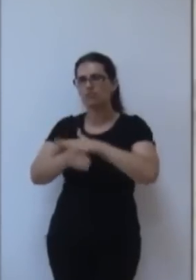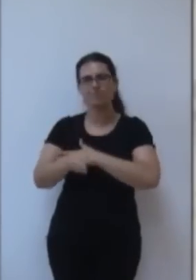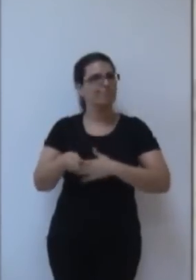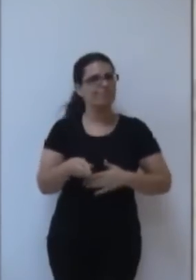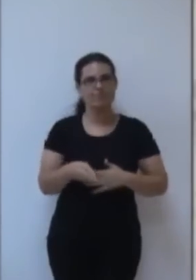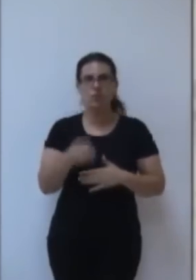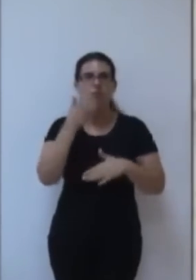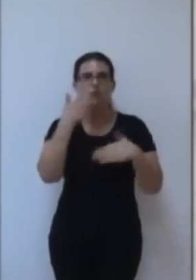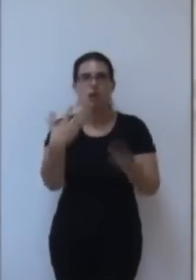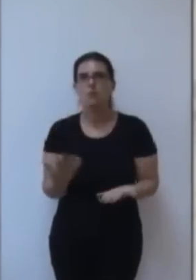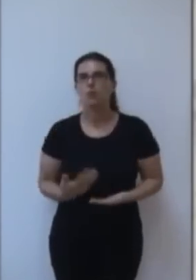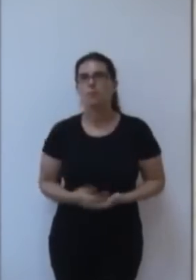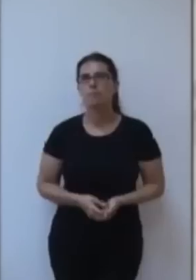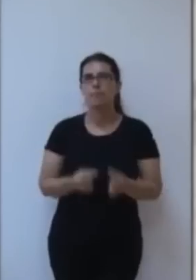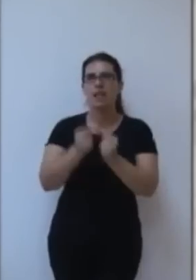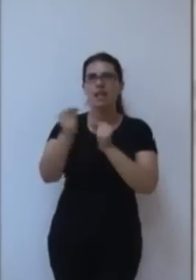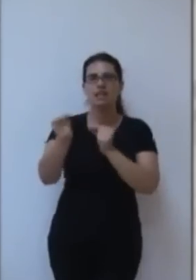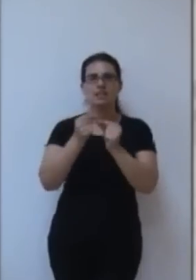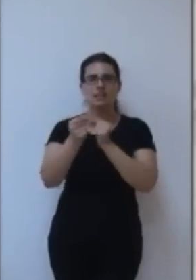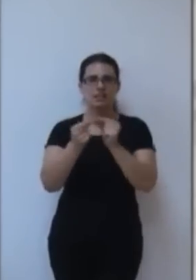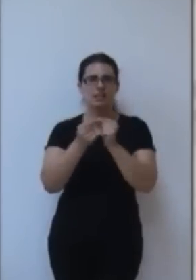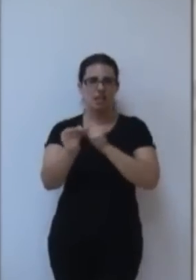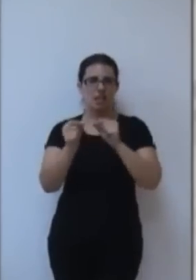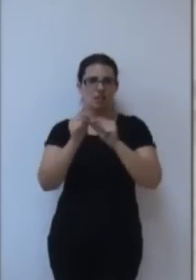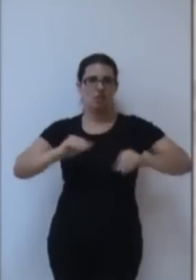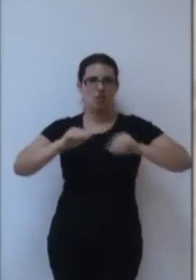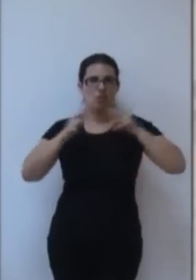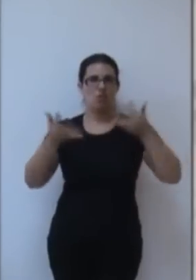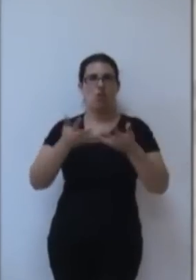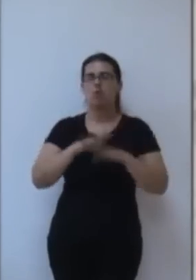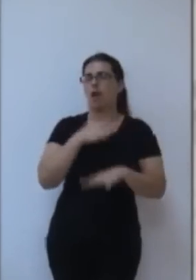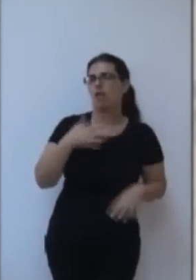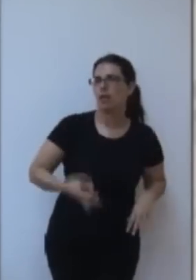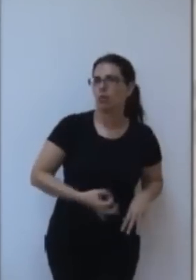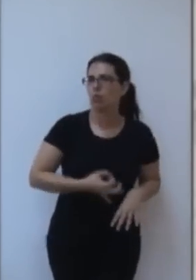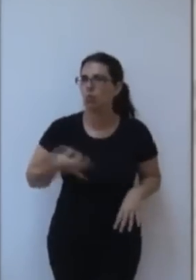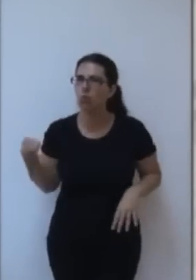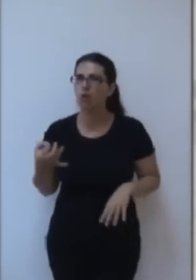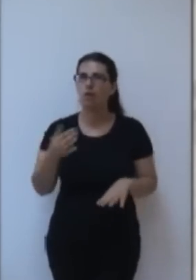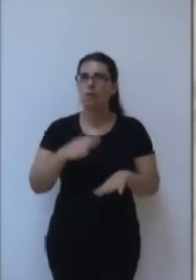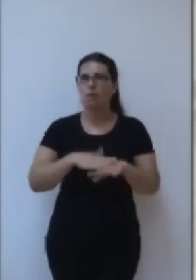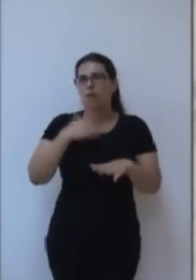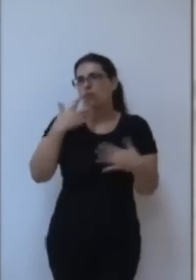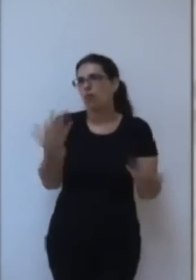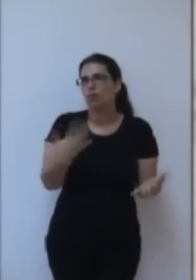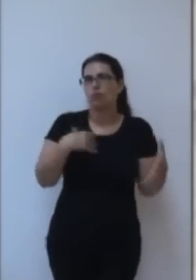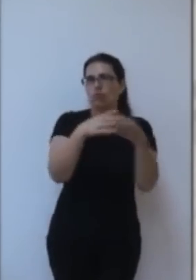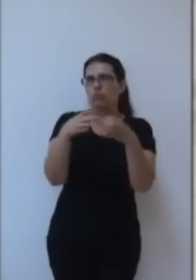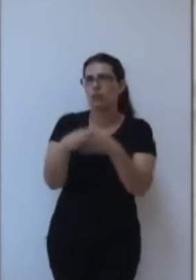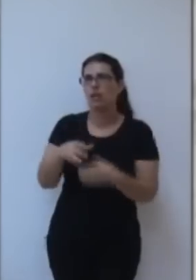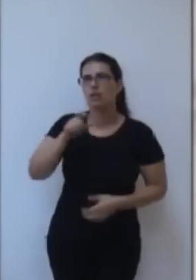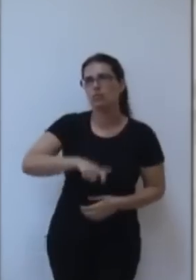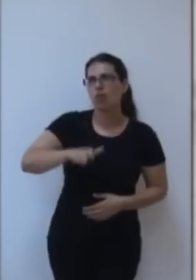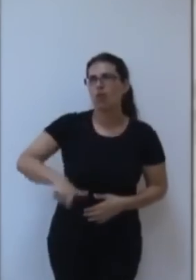solución de teleformación para que sea adecuada para grupos de personas que